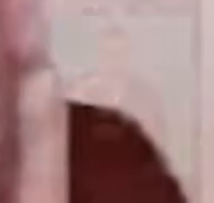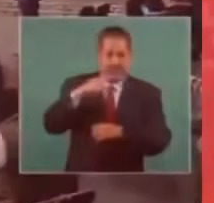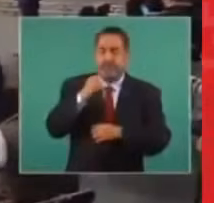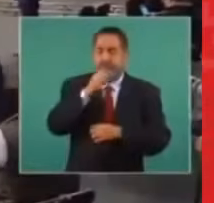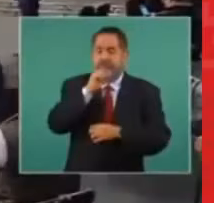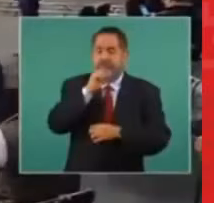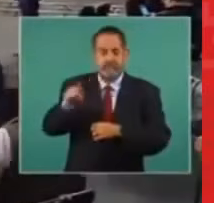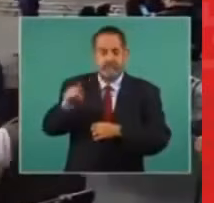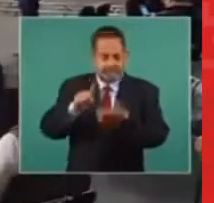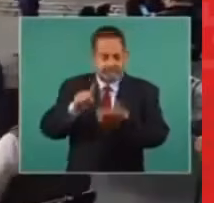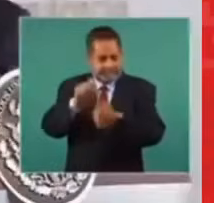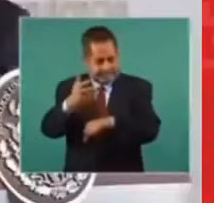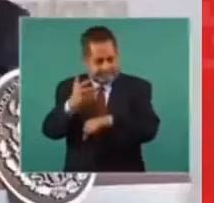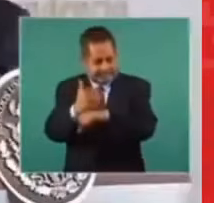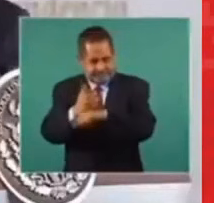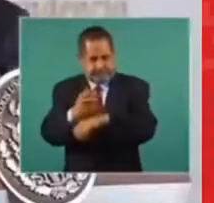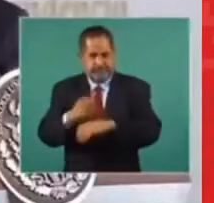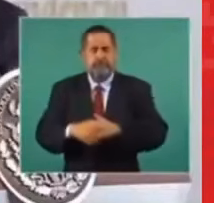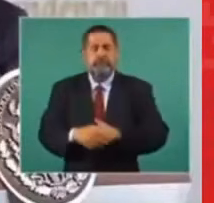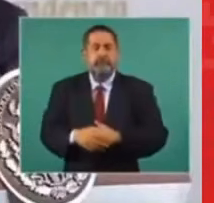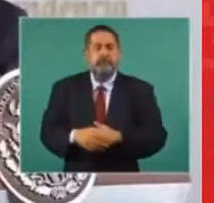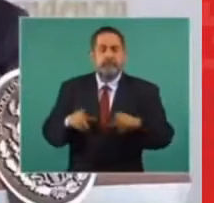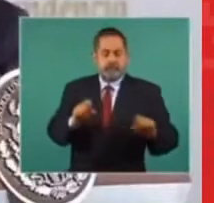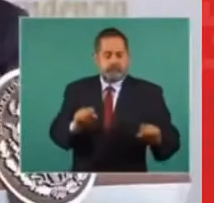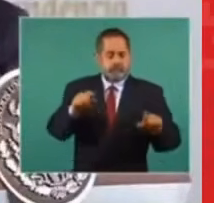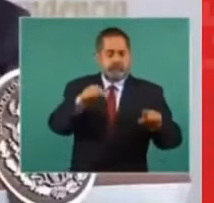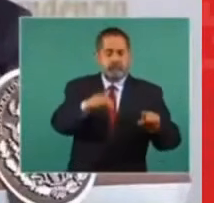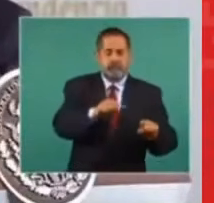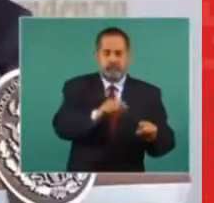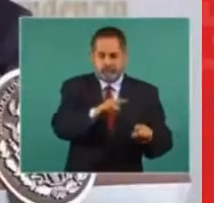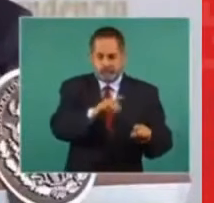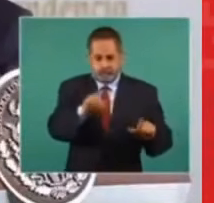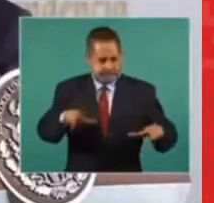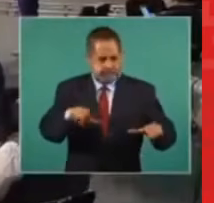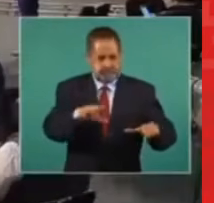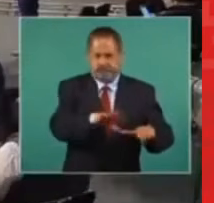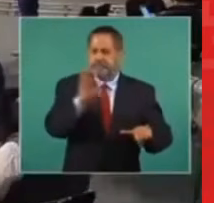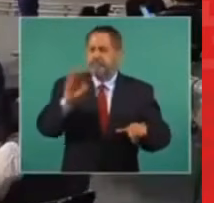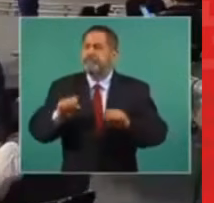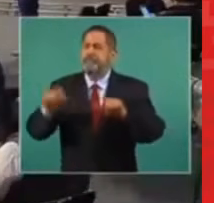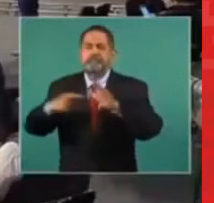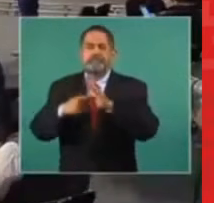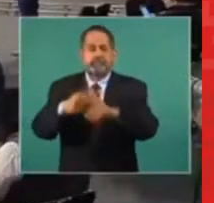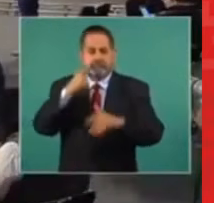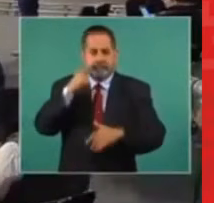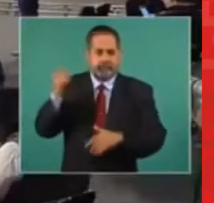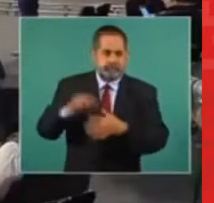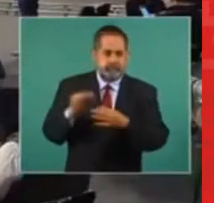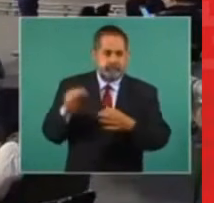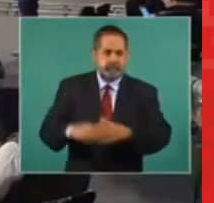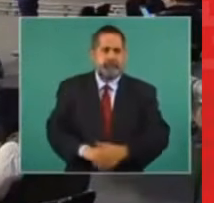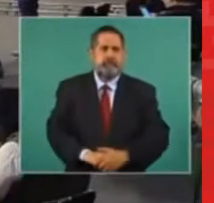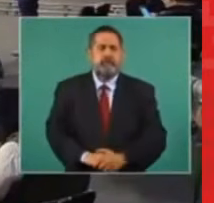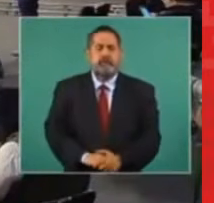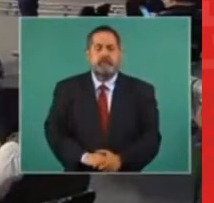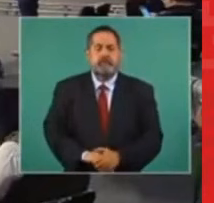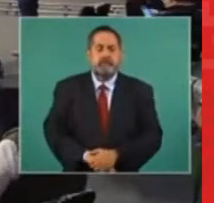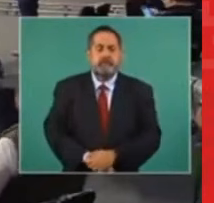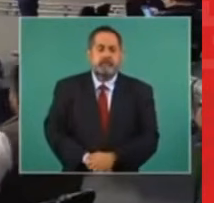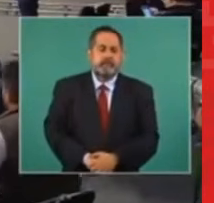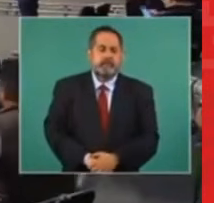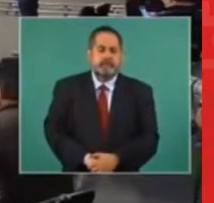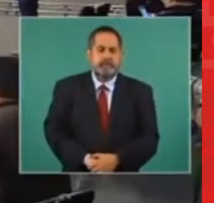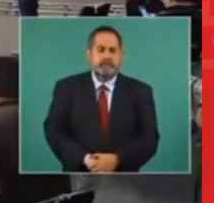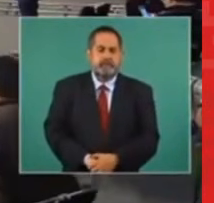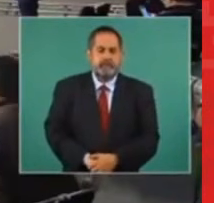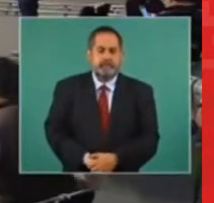púlpito presidencial a la pantalla de la conferencia mañanera, López Obrador se mueve hacia ella y Jorge Ramos como que quiere dar un